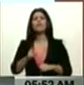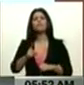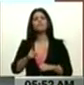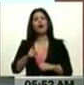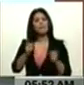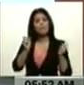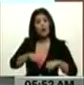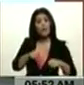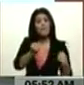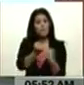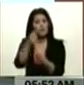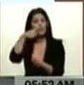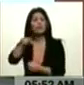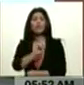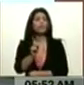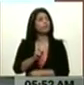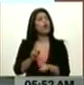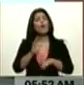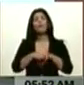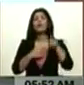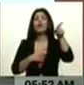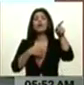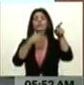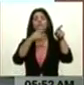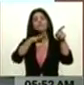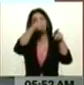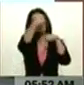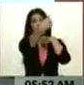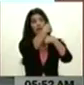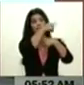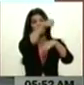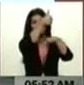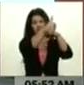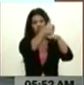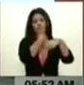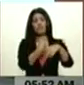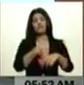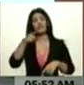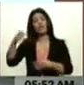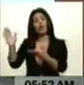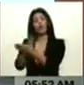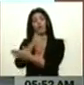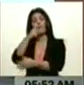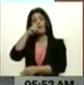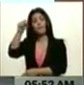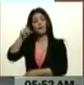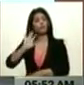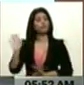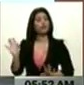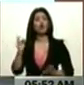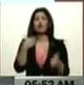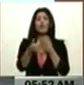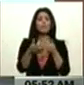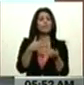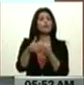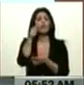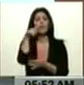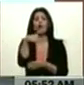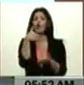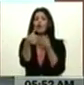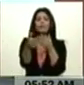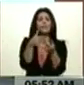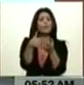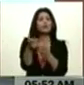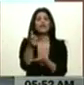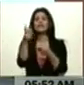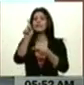lo único que quiere nuestro patrón es tumbar al gobierno, sin importar que sea legítimo y sin importar el pueblo. Los títeres del